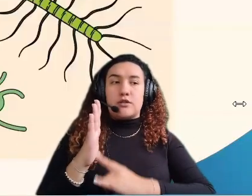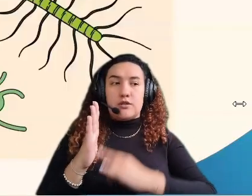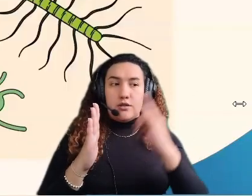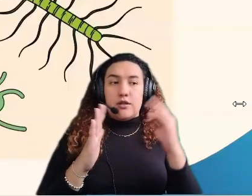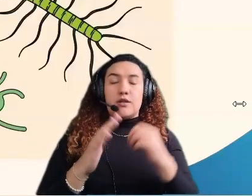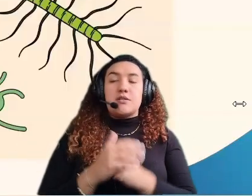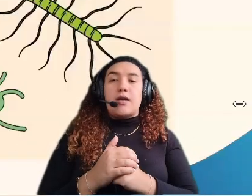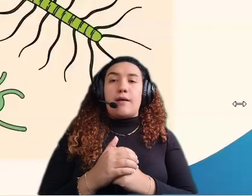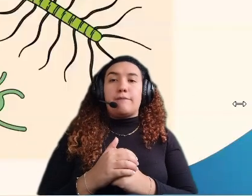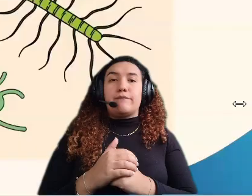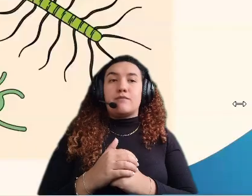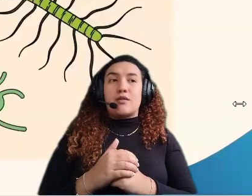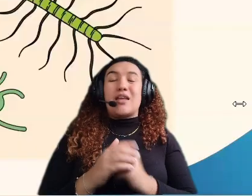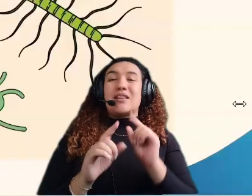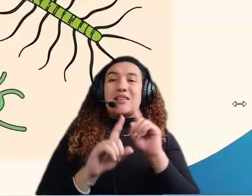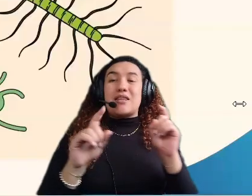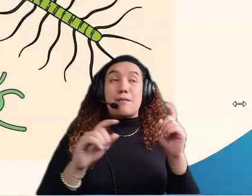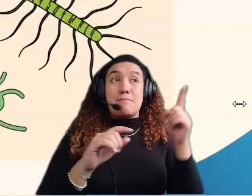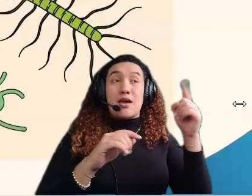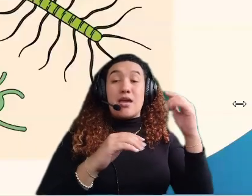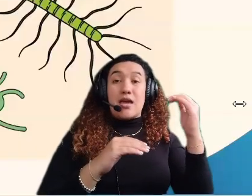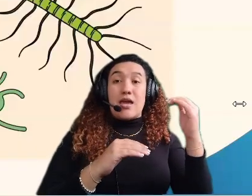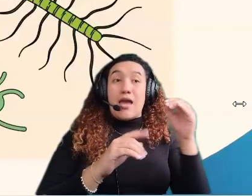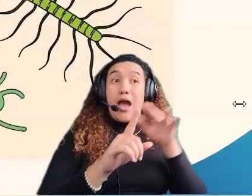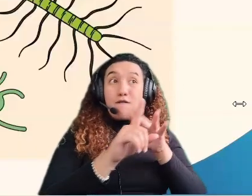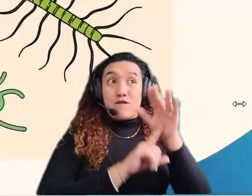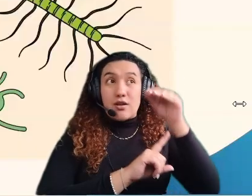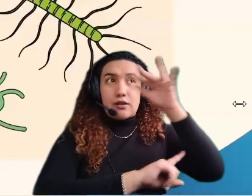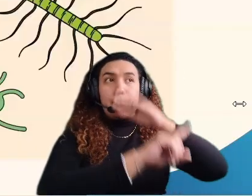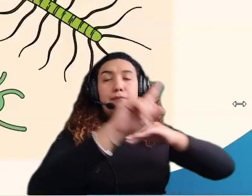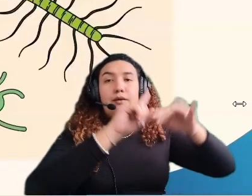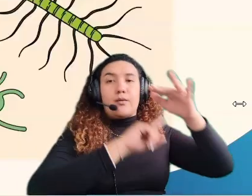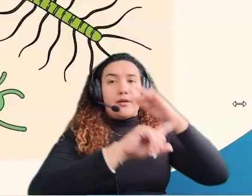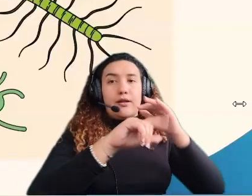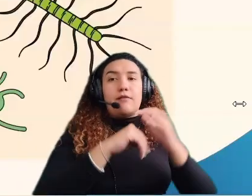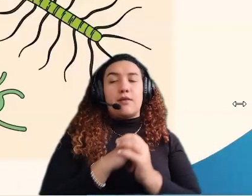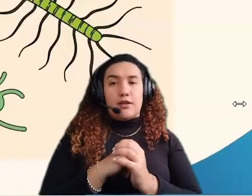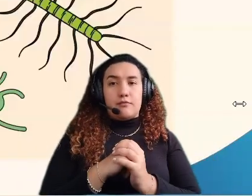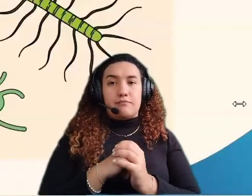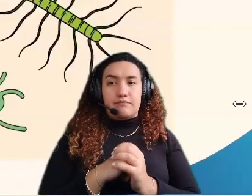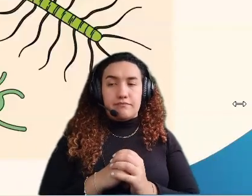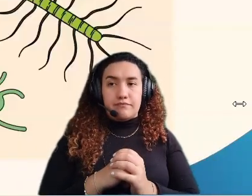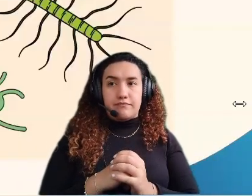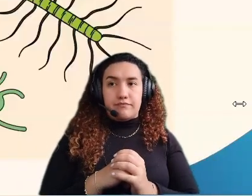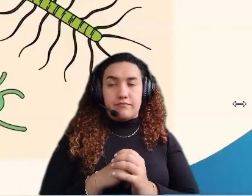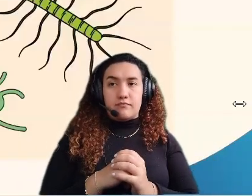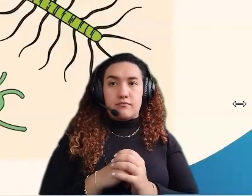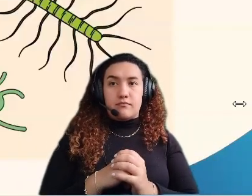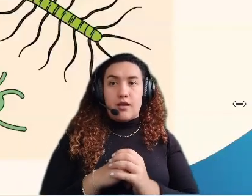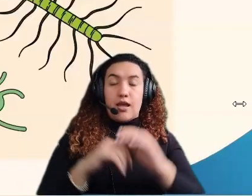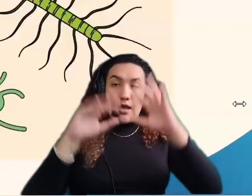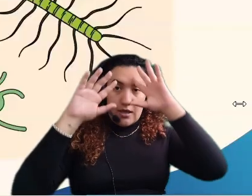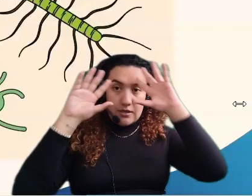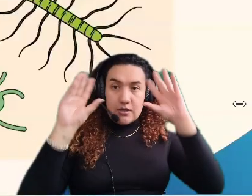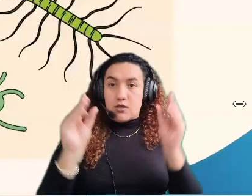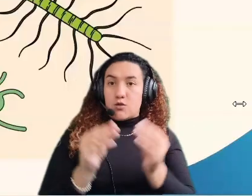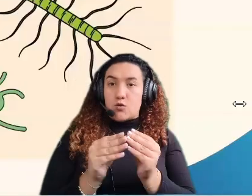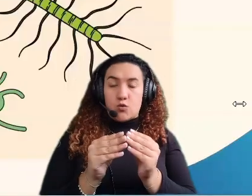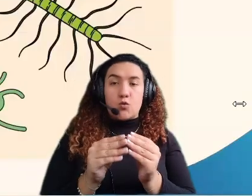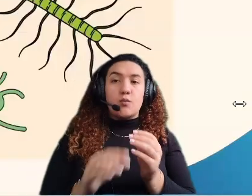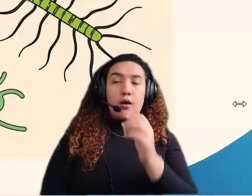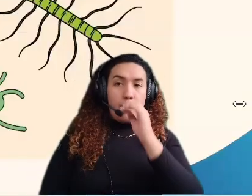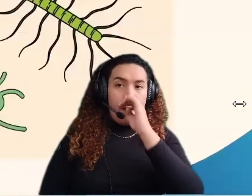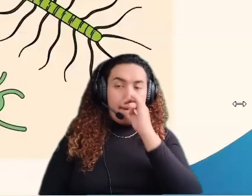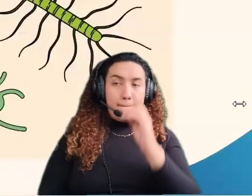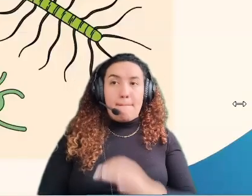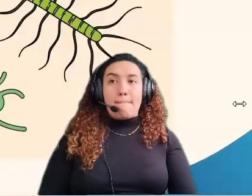fotosintética, comprometiendo la mitigación del cambio climático y la estabilidad del ambiente gaseoso. Y ya como una